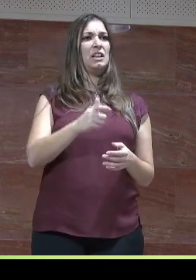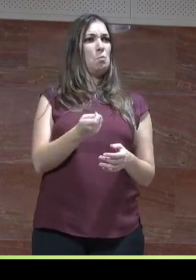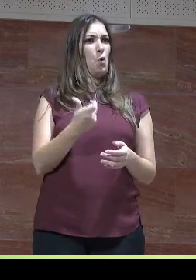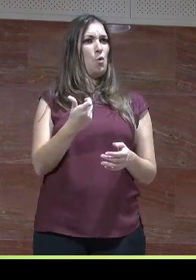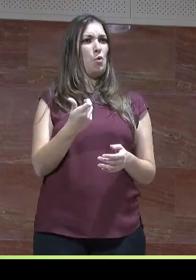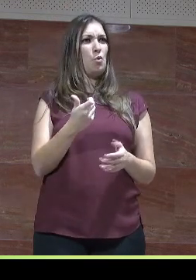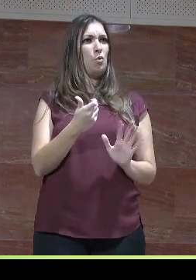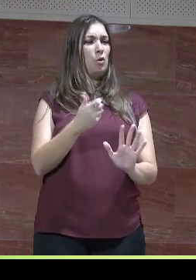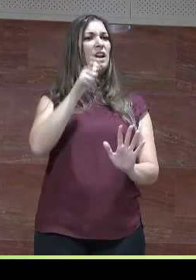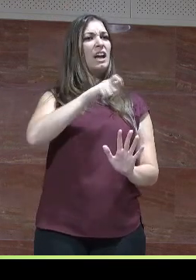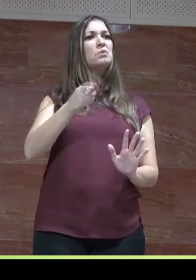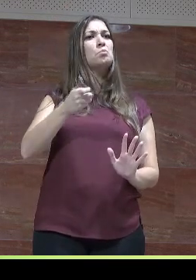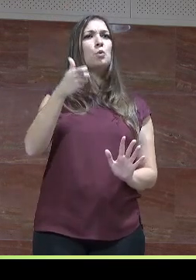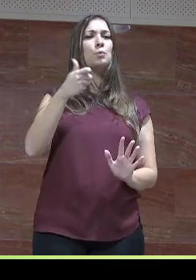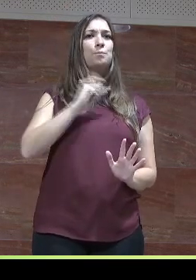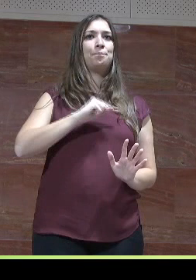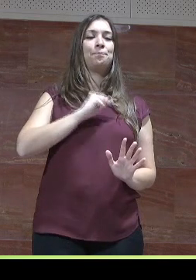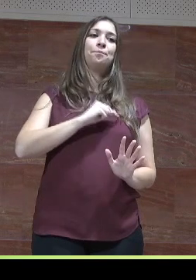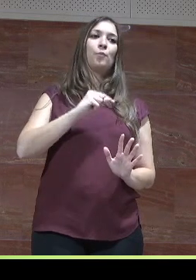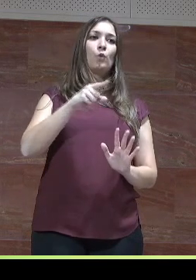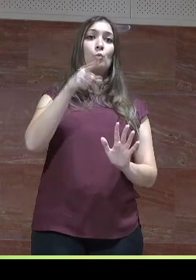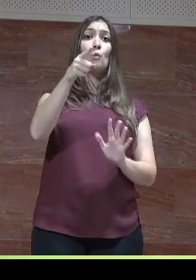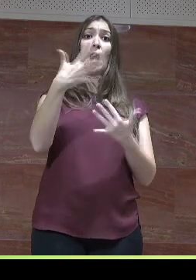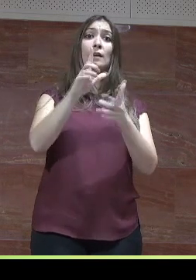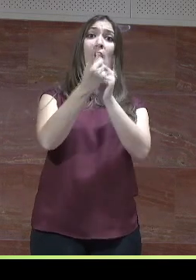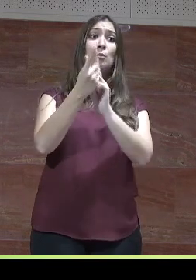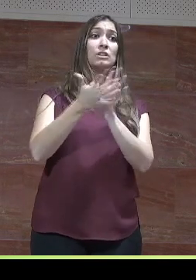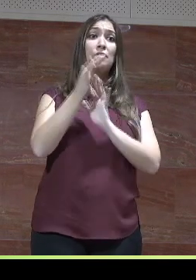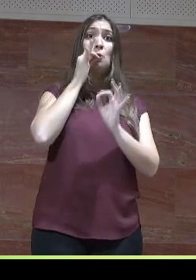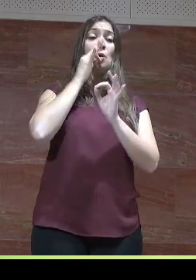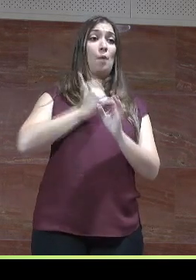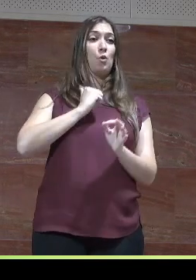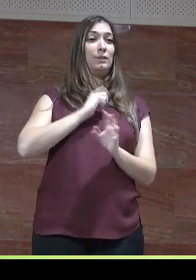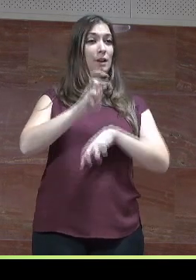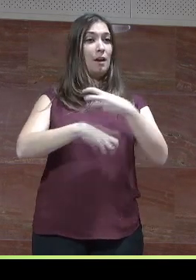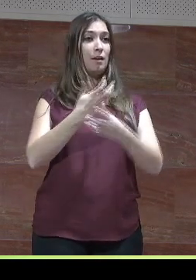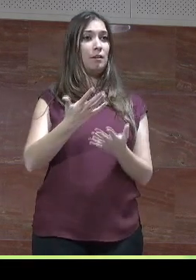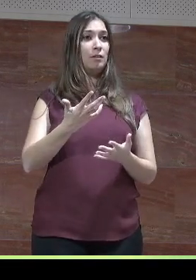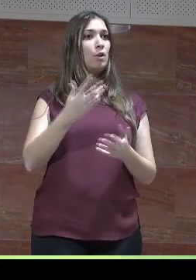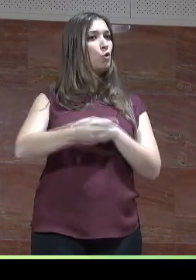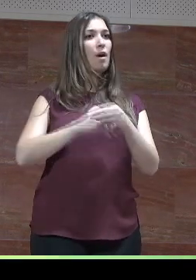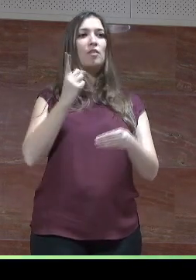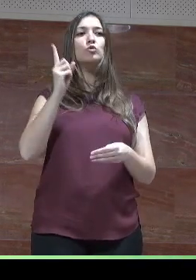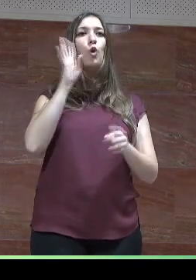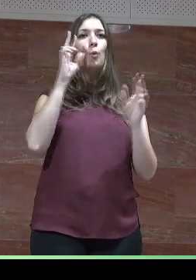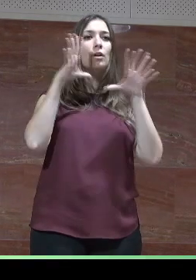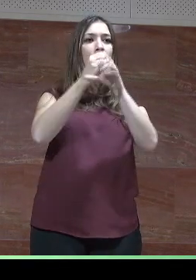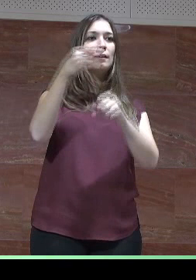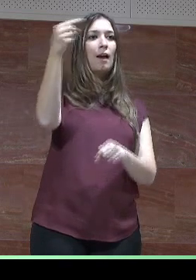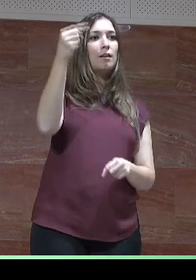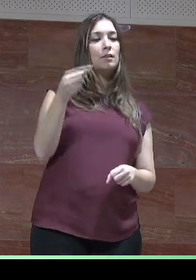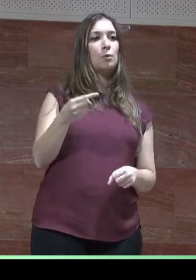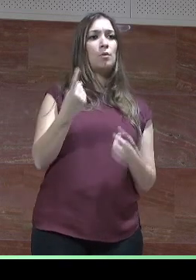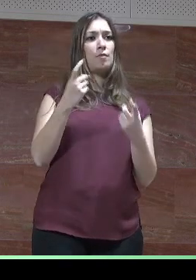estamos viendo muy poco la oportunidad de cambio y el reto hacia una transformación global que esto supone. Es decir, tenemos